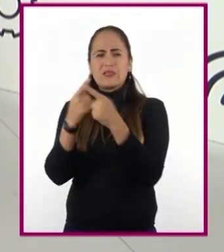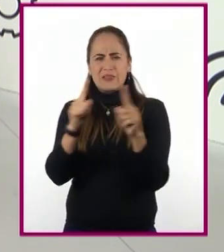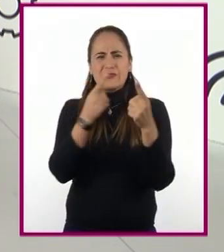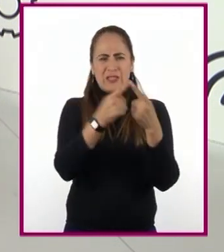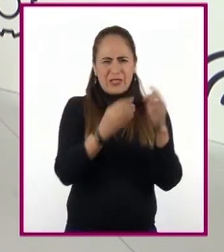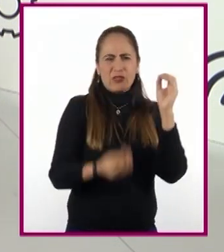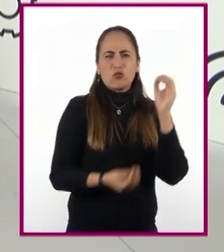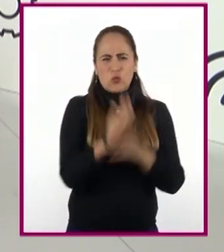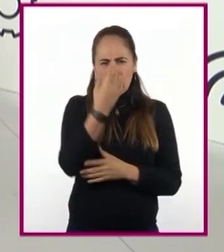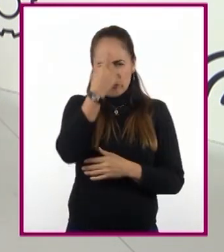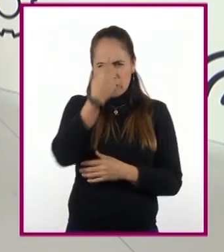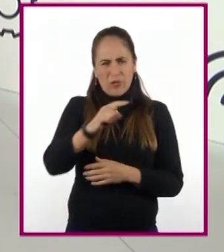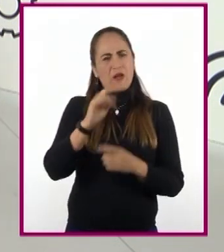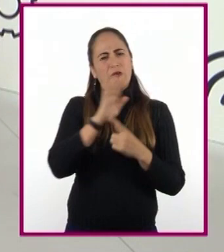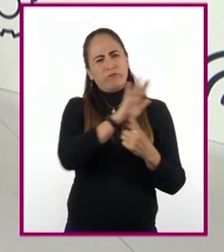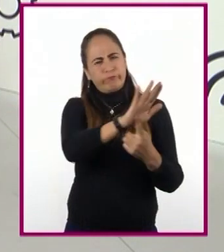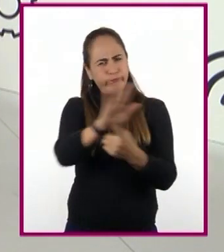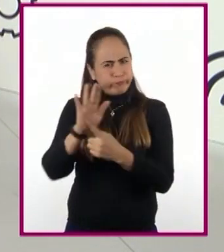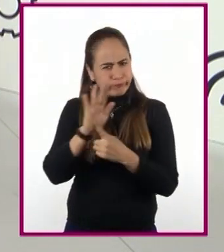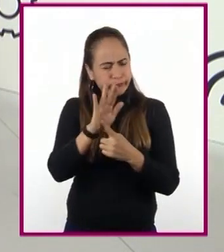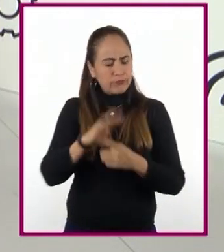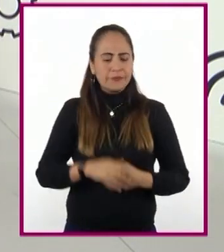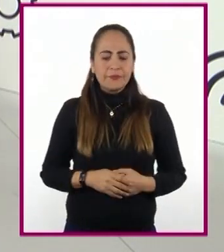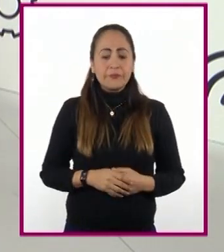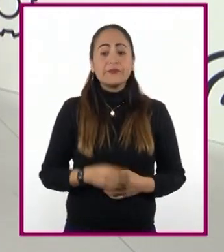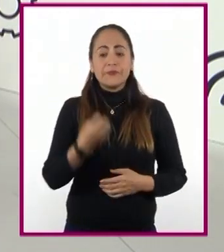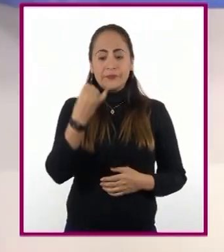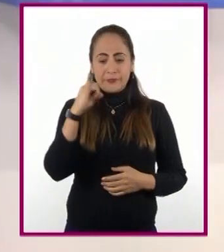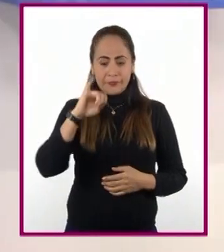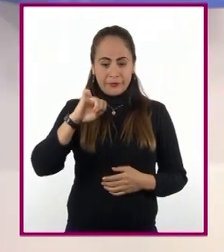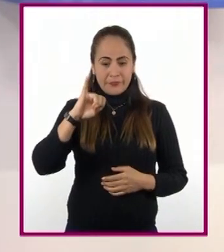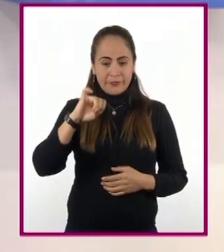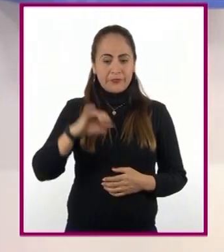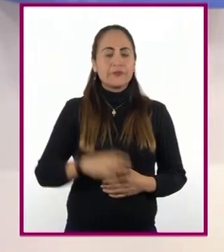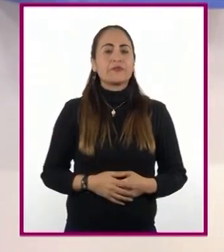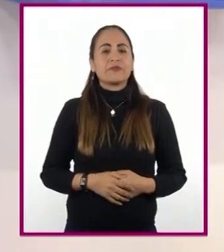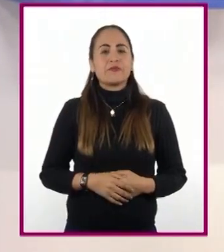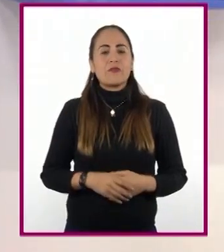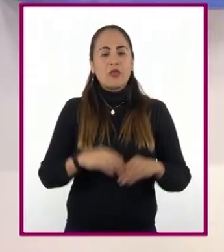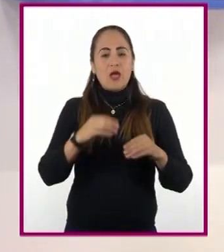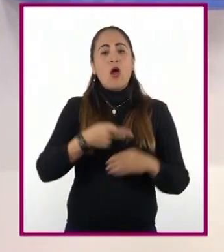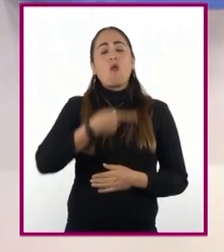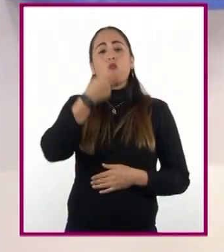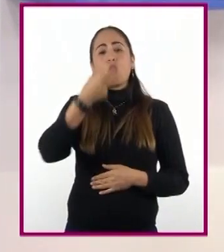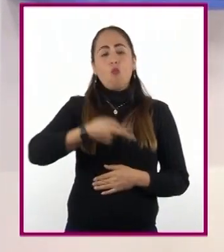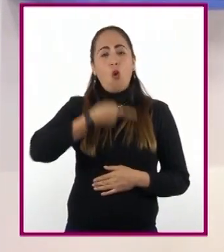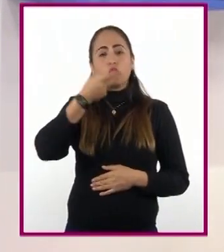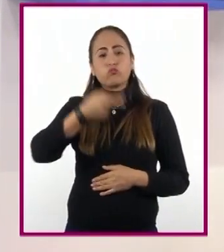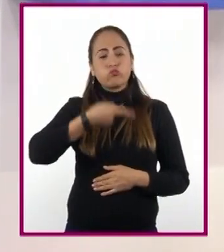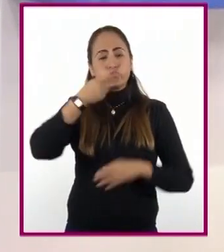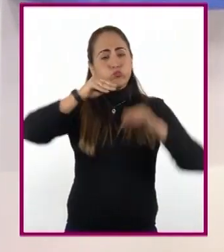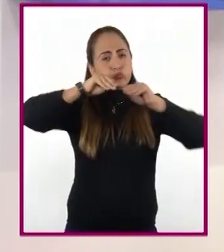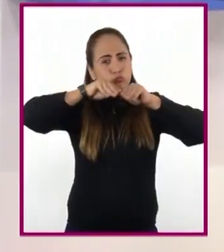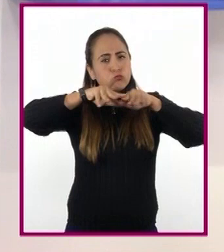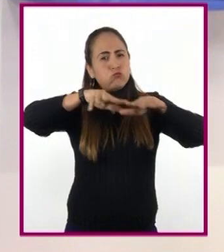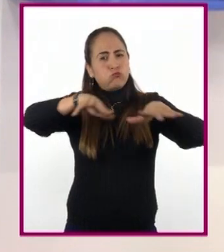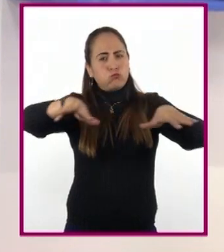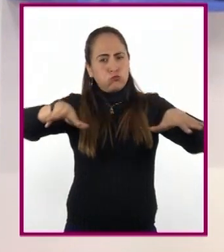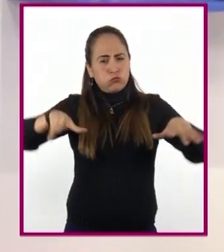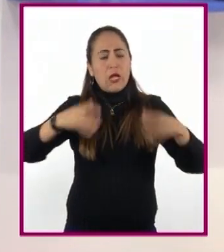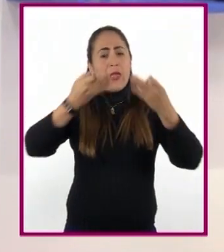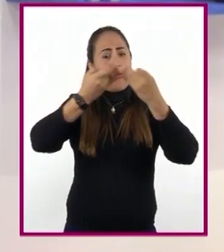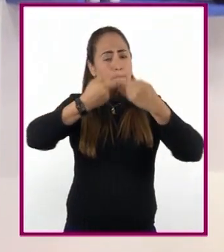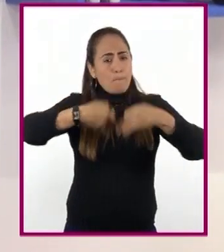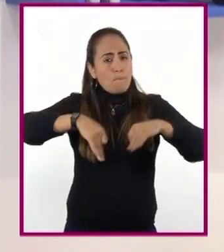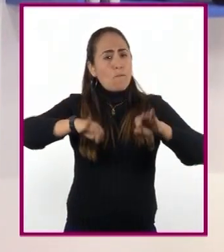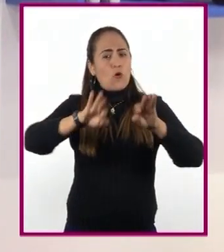esta importante tarea. Así es, Teresa. La transmisión oral fue importante, pues era una